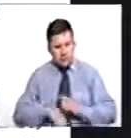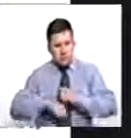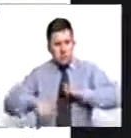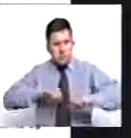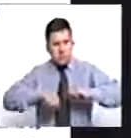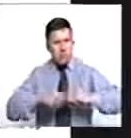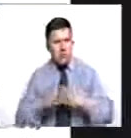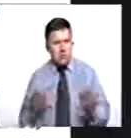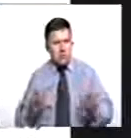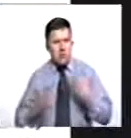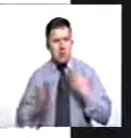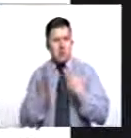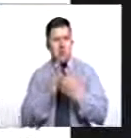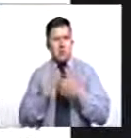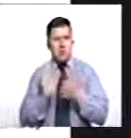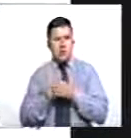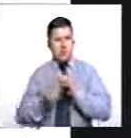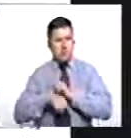de manera contundente,